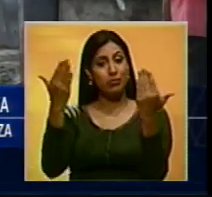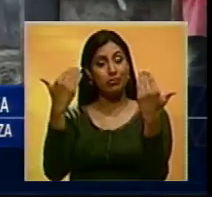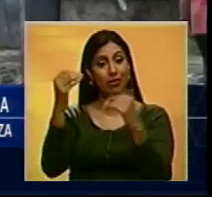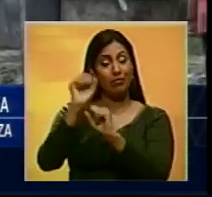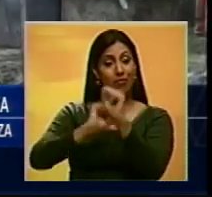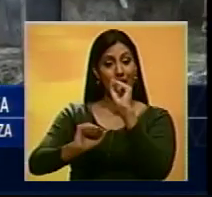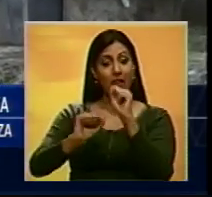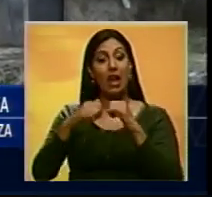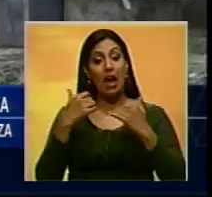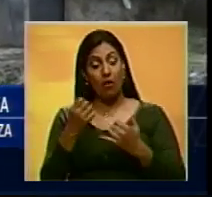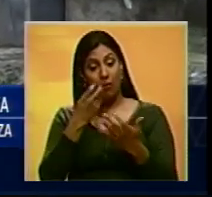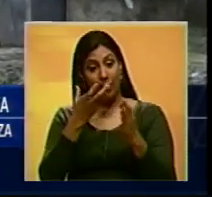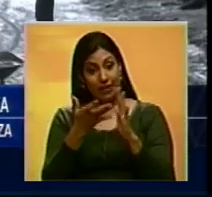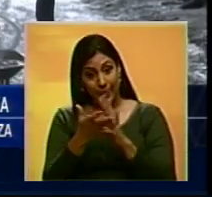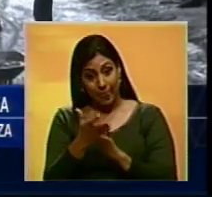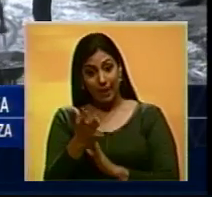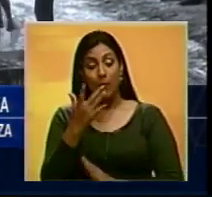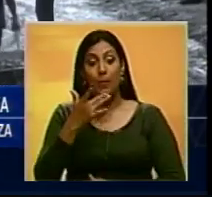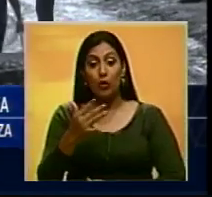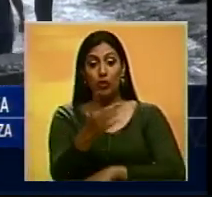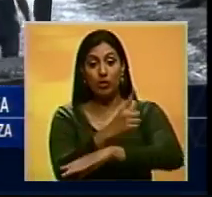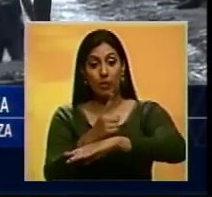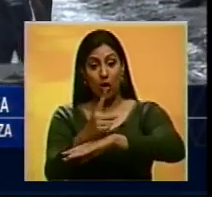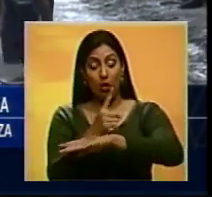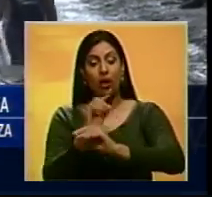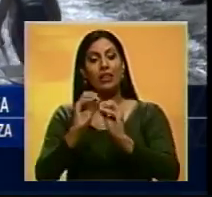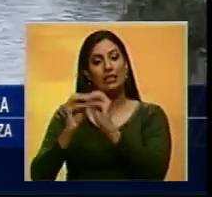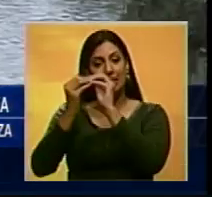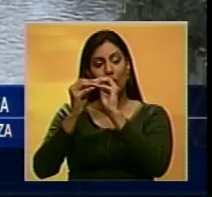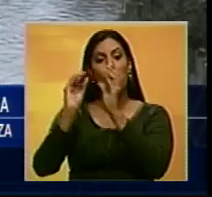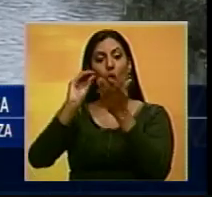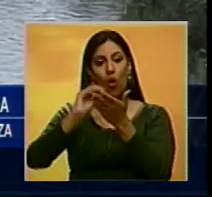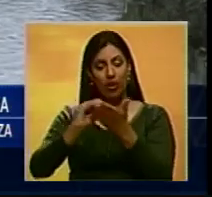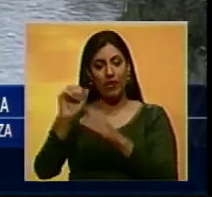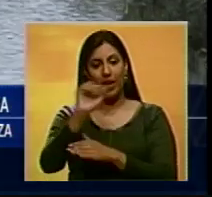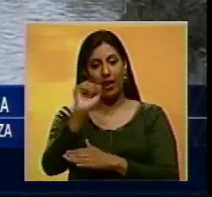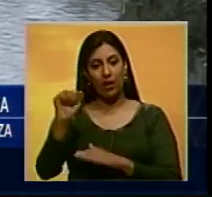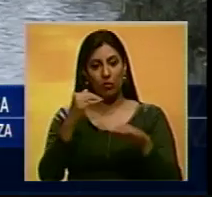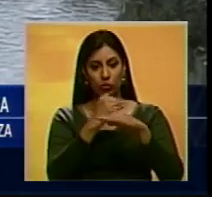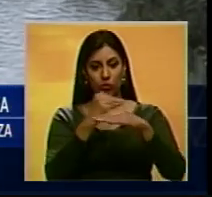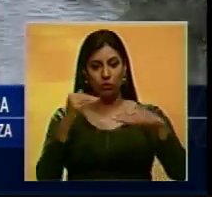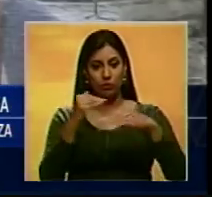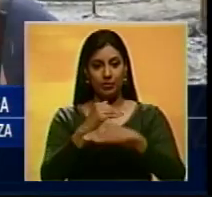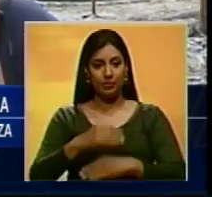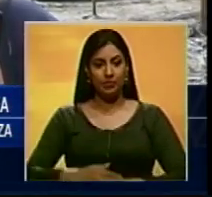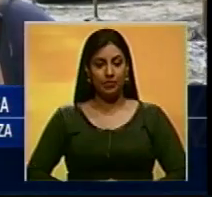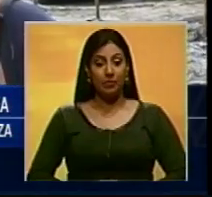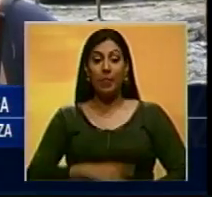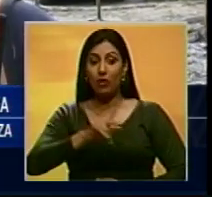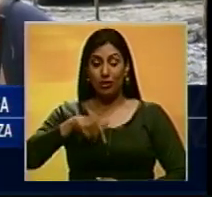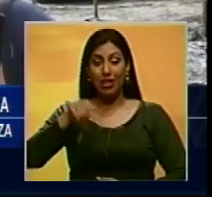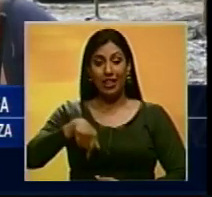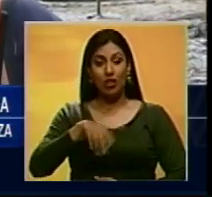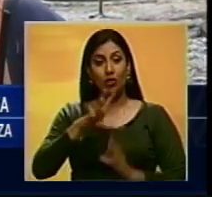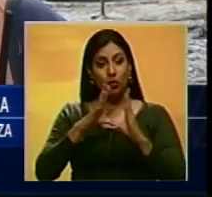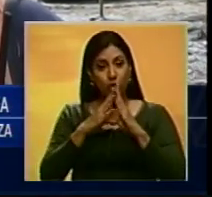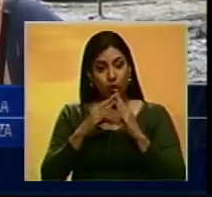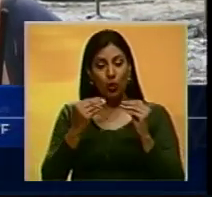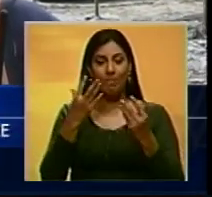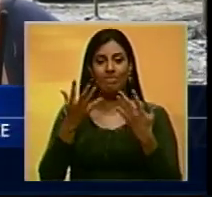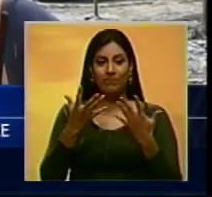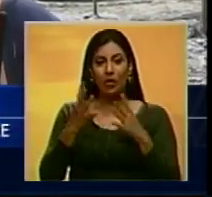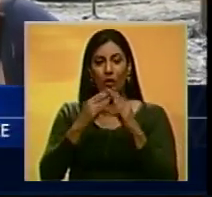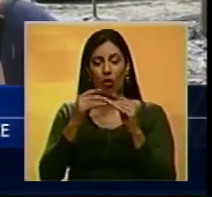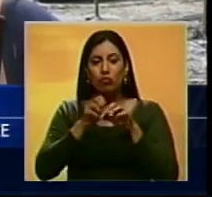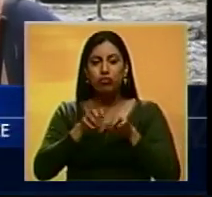sector. Precisó que en las próximas horas restablecerán el paso vehicular. Aquí nos encontramos con todo, digamos, con